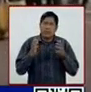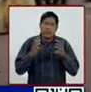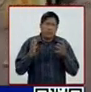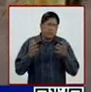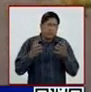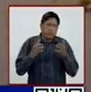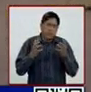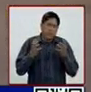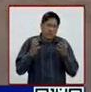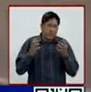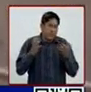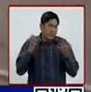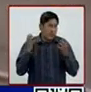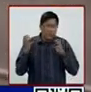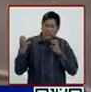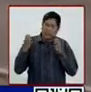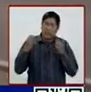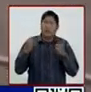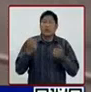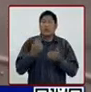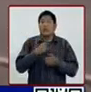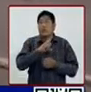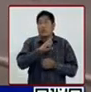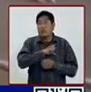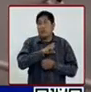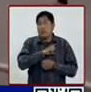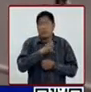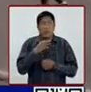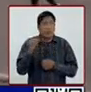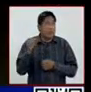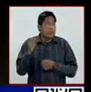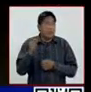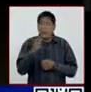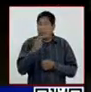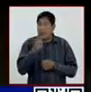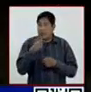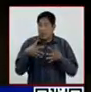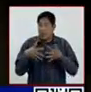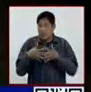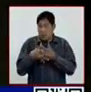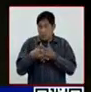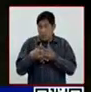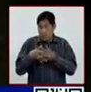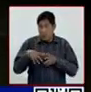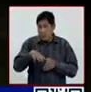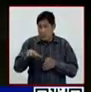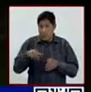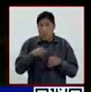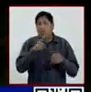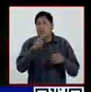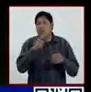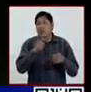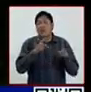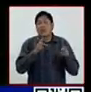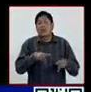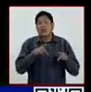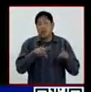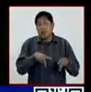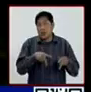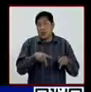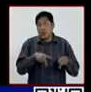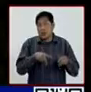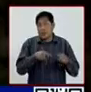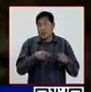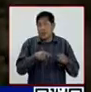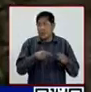sumamente tenso el que se daba ahí llegaron policías también y estaban quienes bloqueaban esta zona versus las personas también